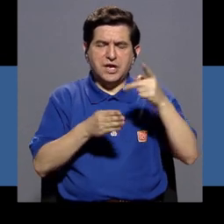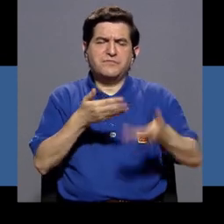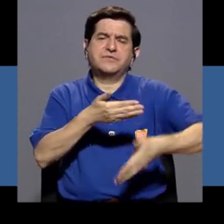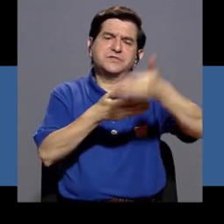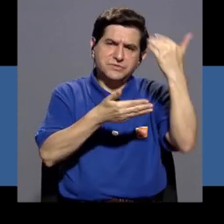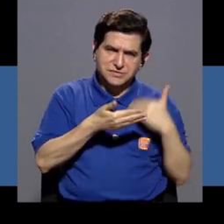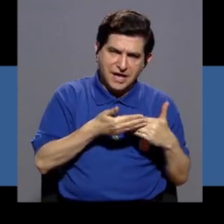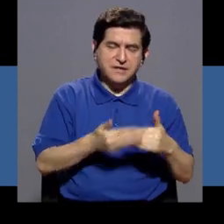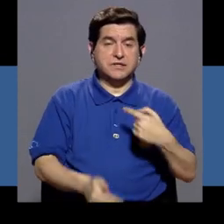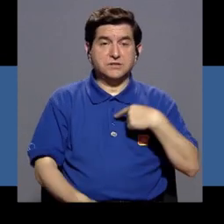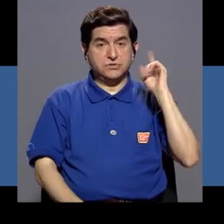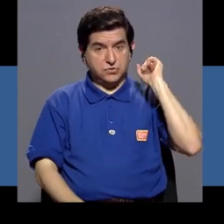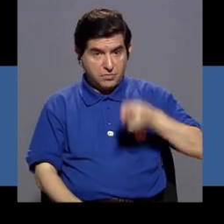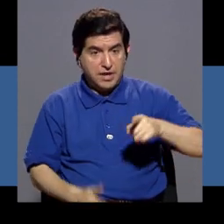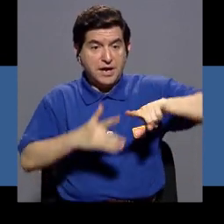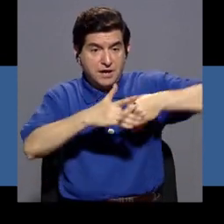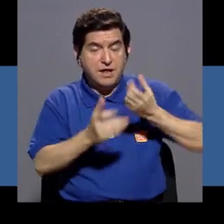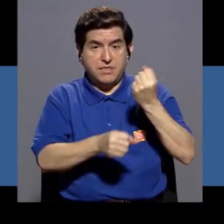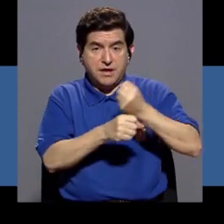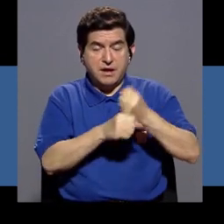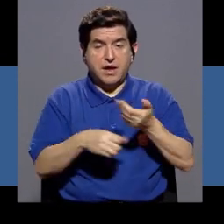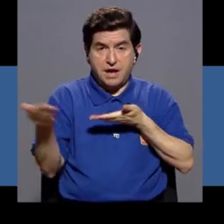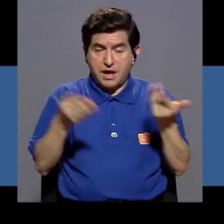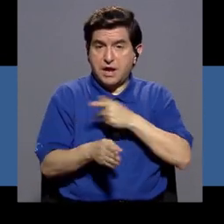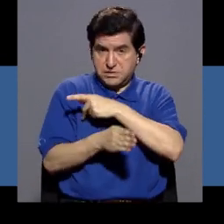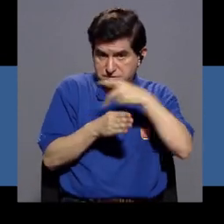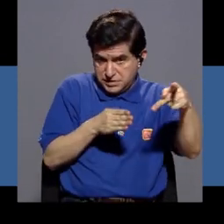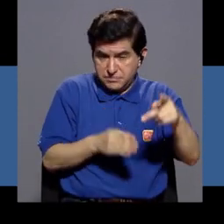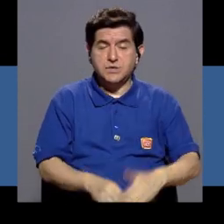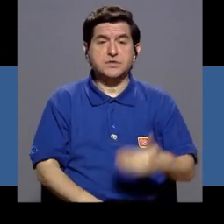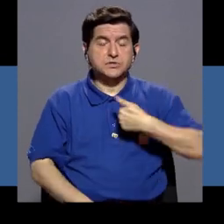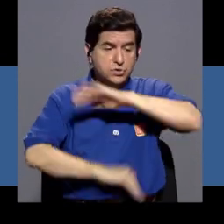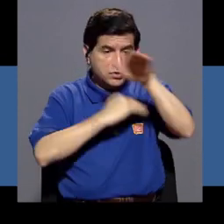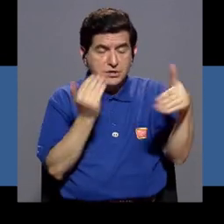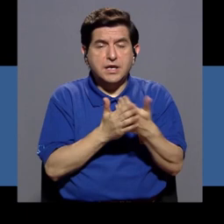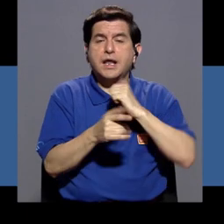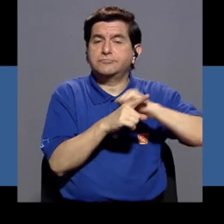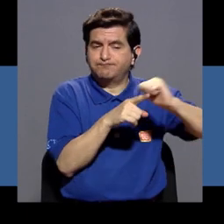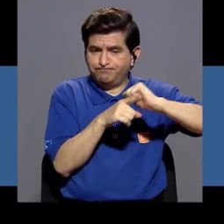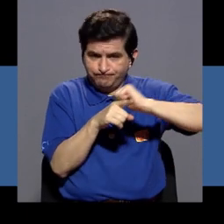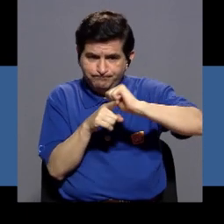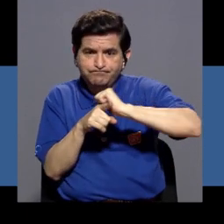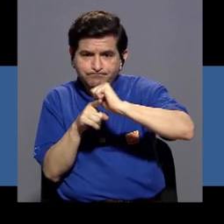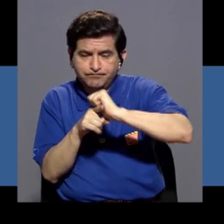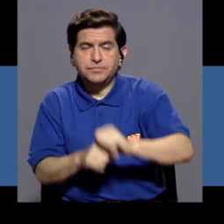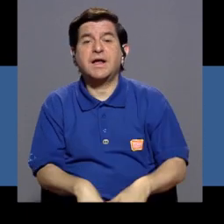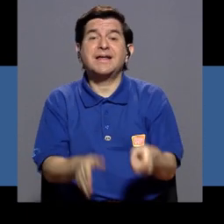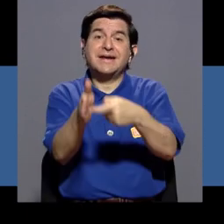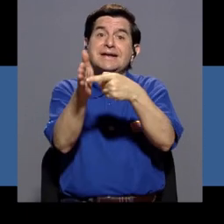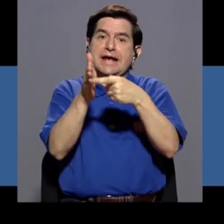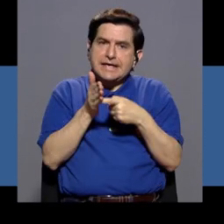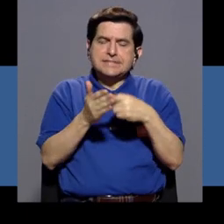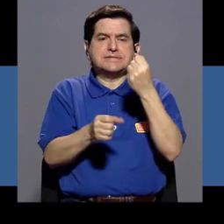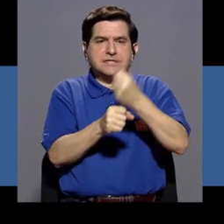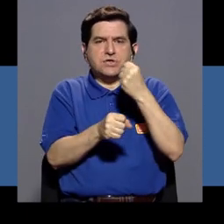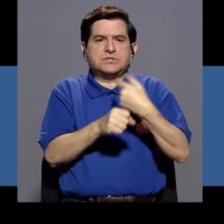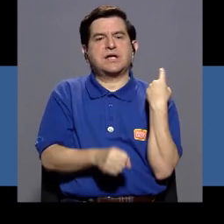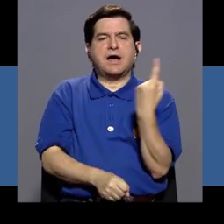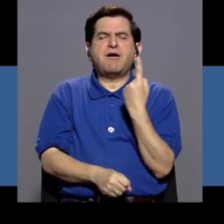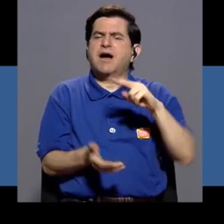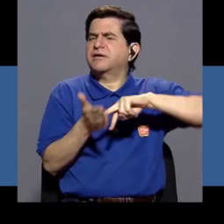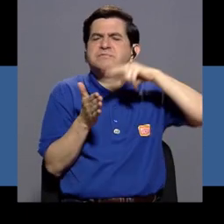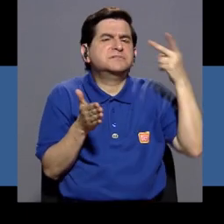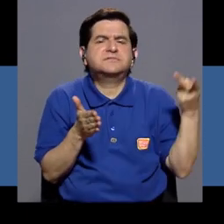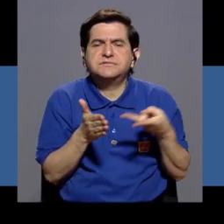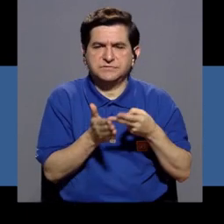profesionales mucho tiempo antes. Entonces eso me obligó a mí, cuando empecé a trabajar como servicios profesionales, a tener todas estas prácticas que son requisito para